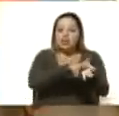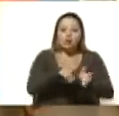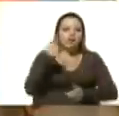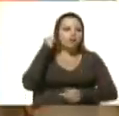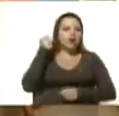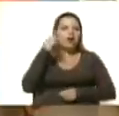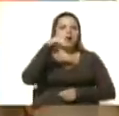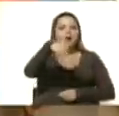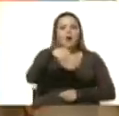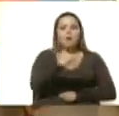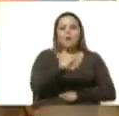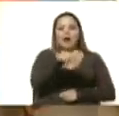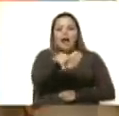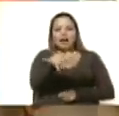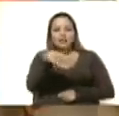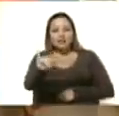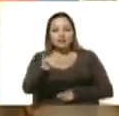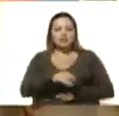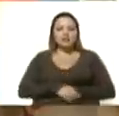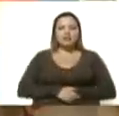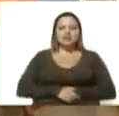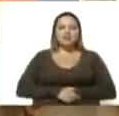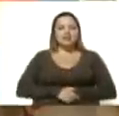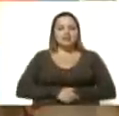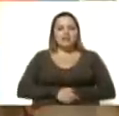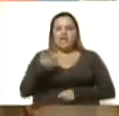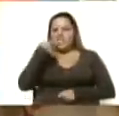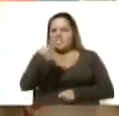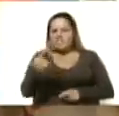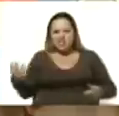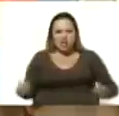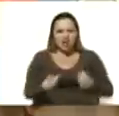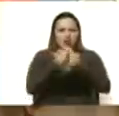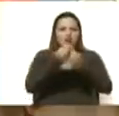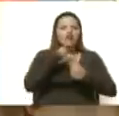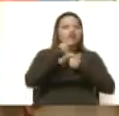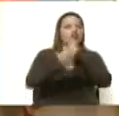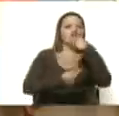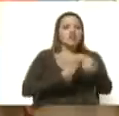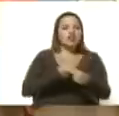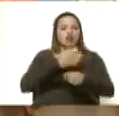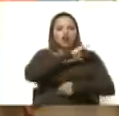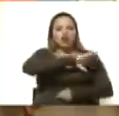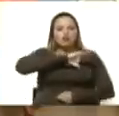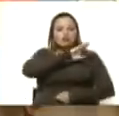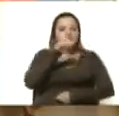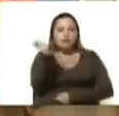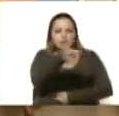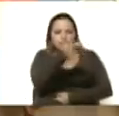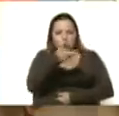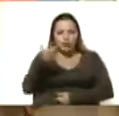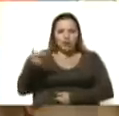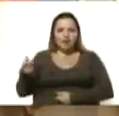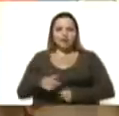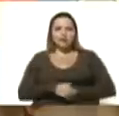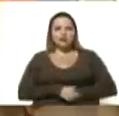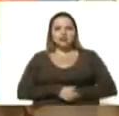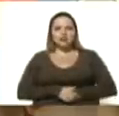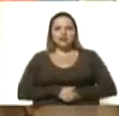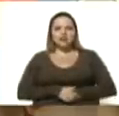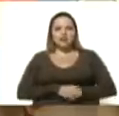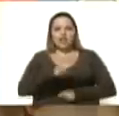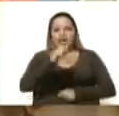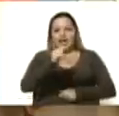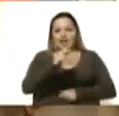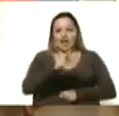sus declaraciones que aportaban junto con, como voceros del comité de búsqueda, el llamado comité de búsqueda de Carlos